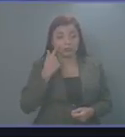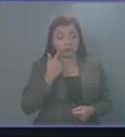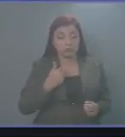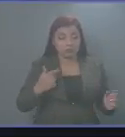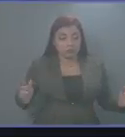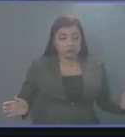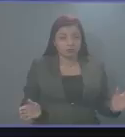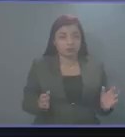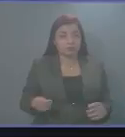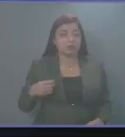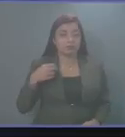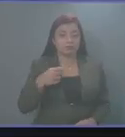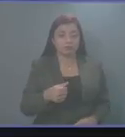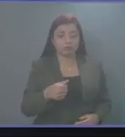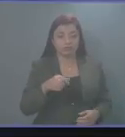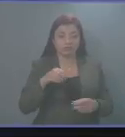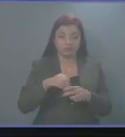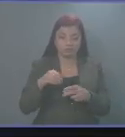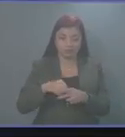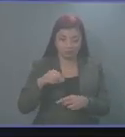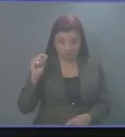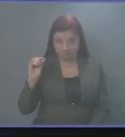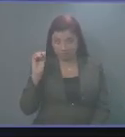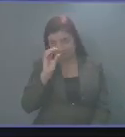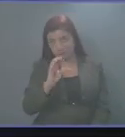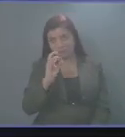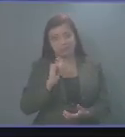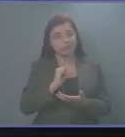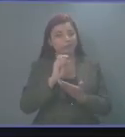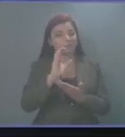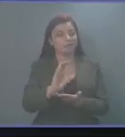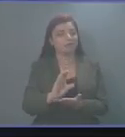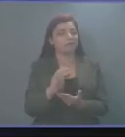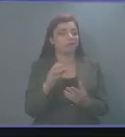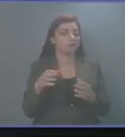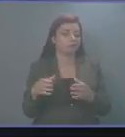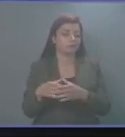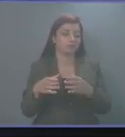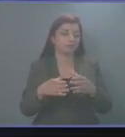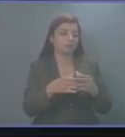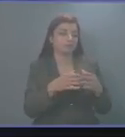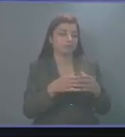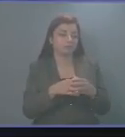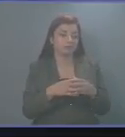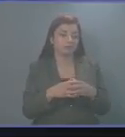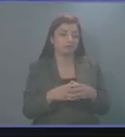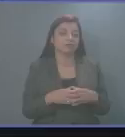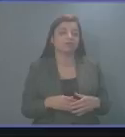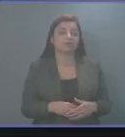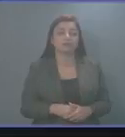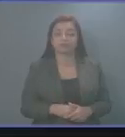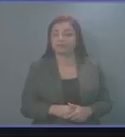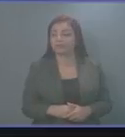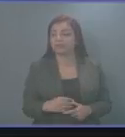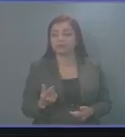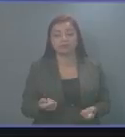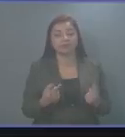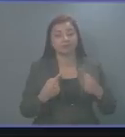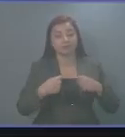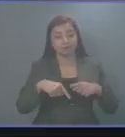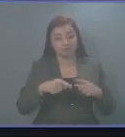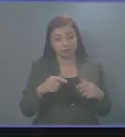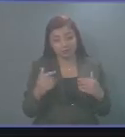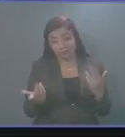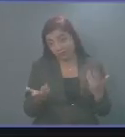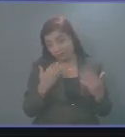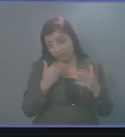desincentiva a los accesos al crédito y a la inversión de, los referidos sectores. Se continúa explicando que